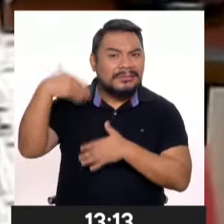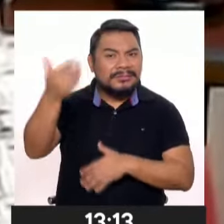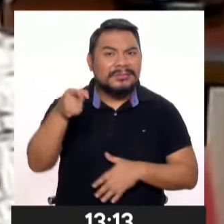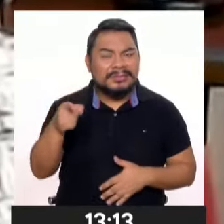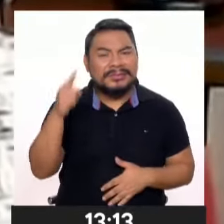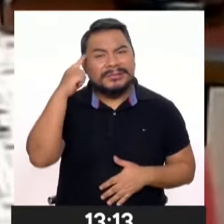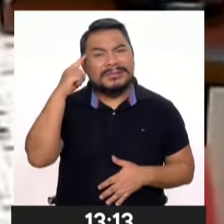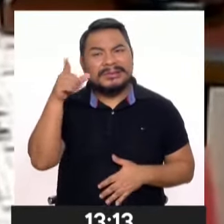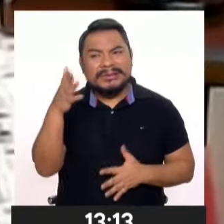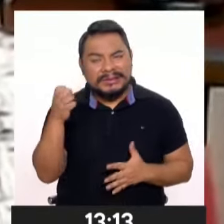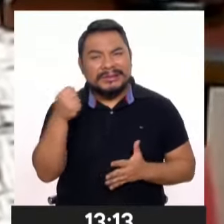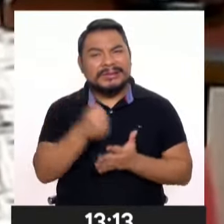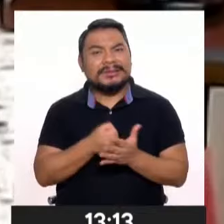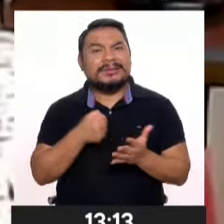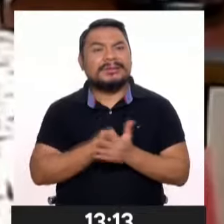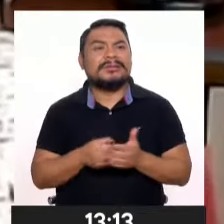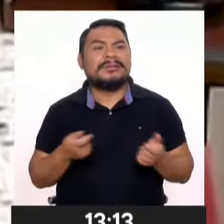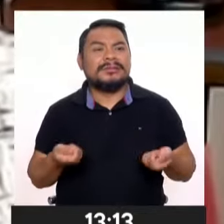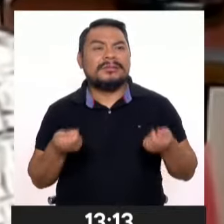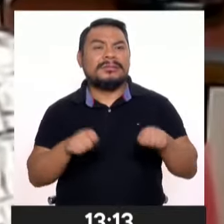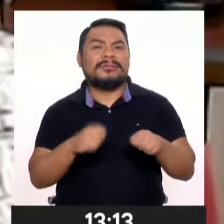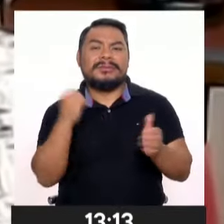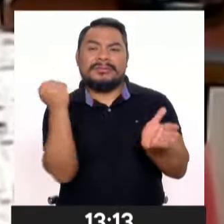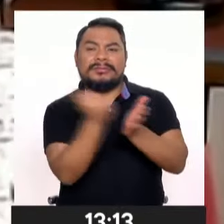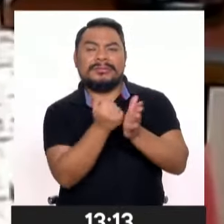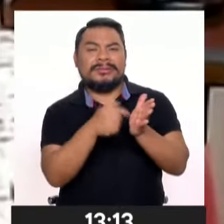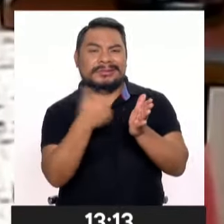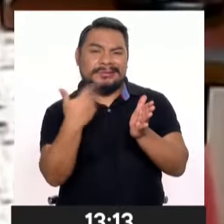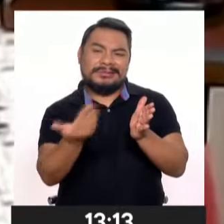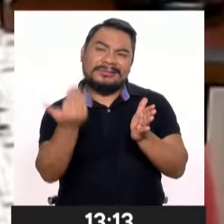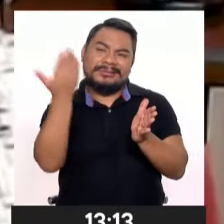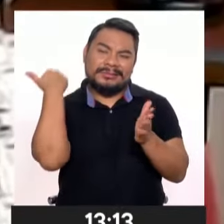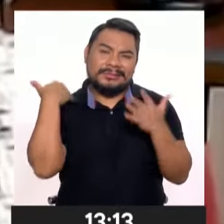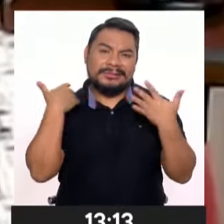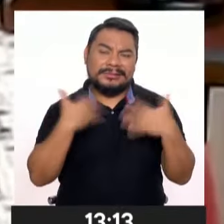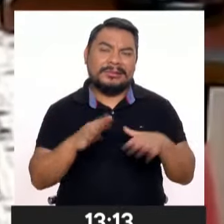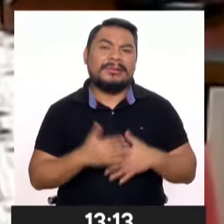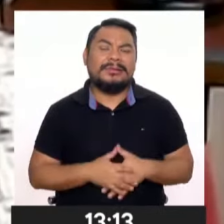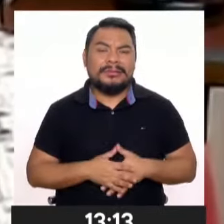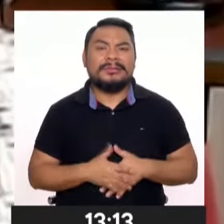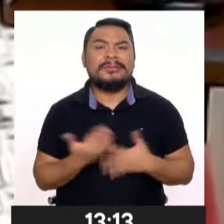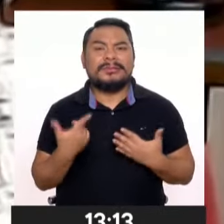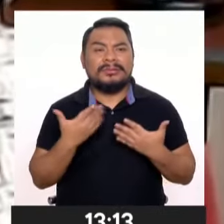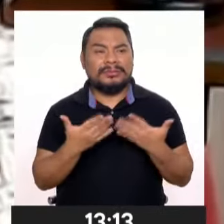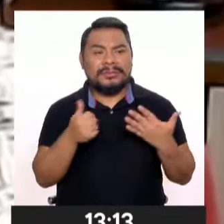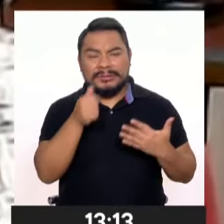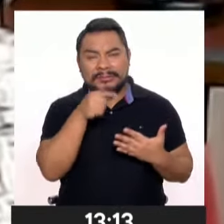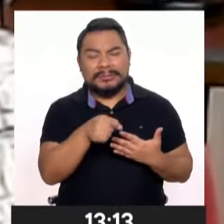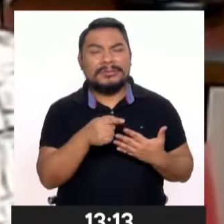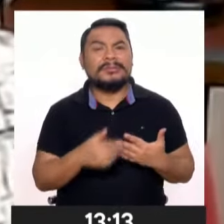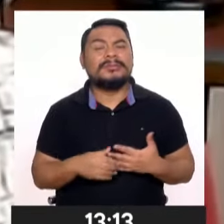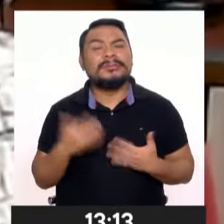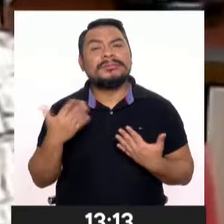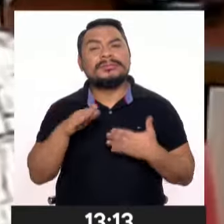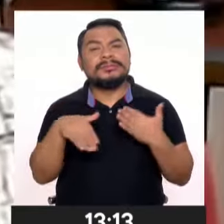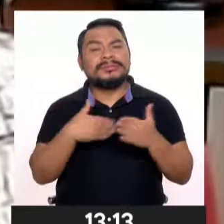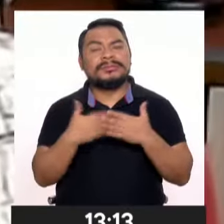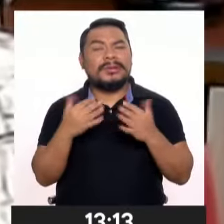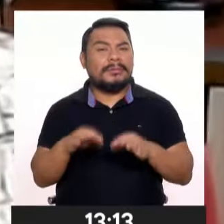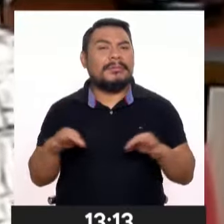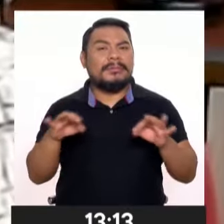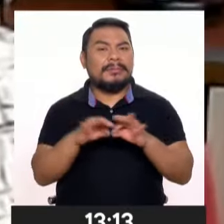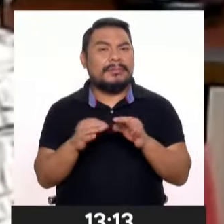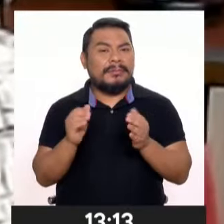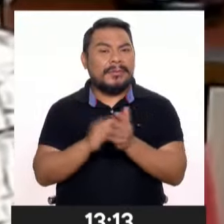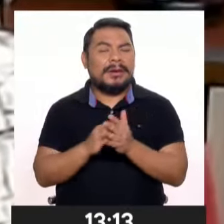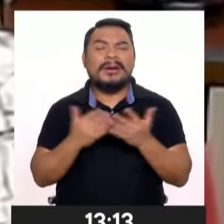busque pretender anular una resolución que ya tiene el carácter de cosa juzgada y cuyo actos más importantes